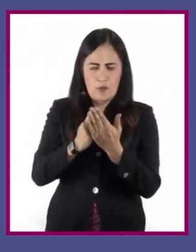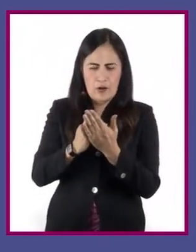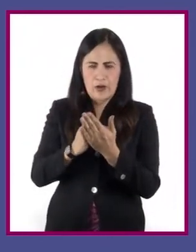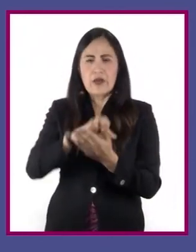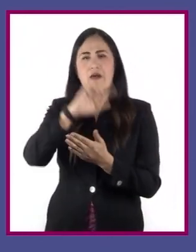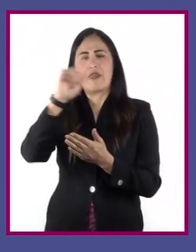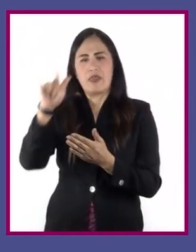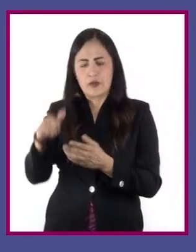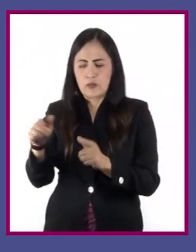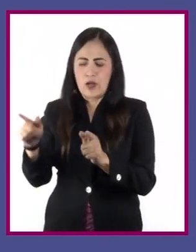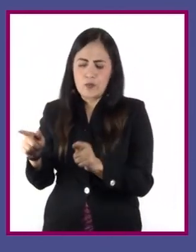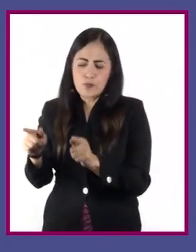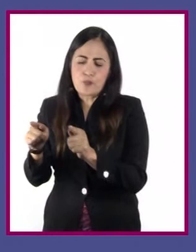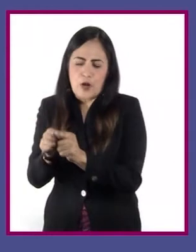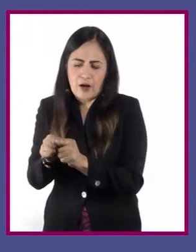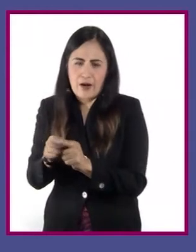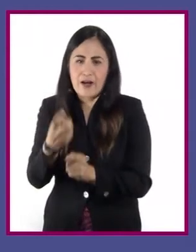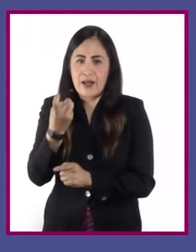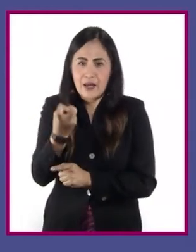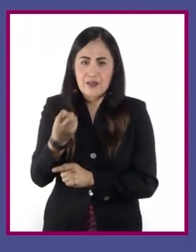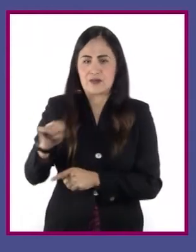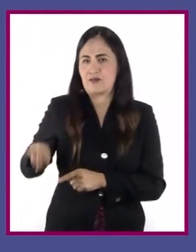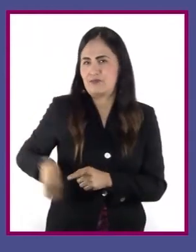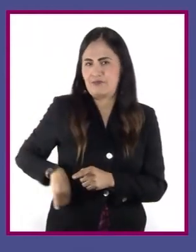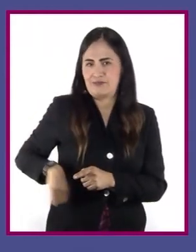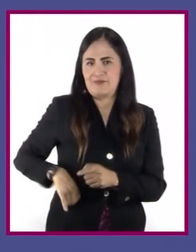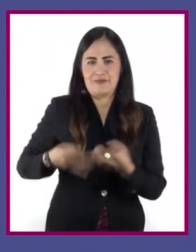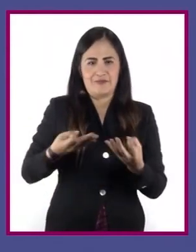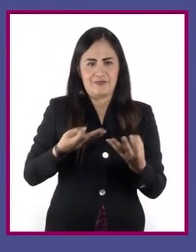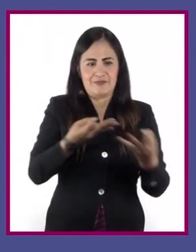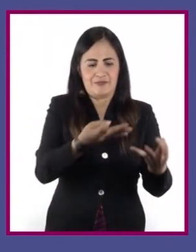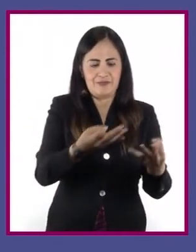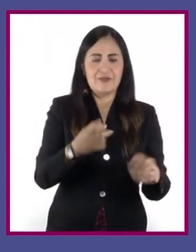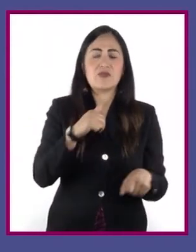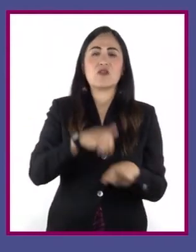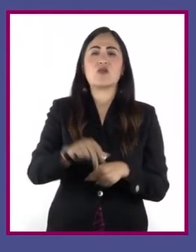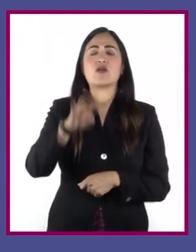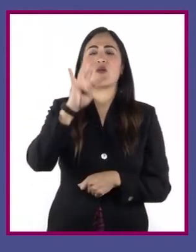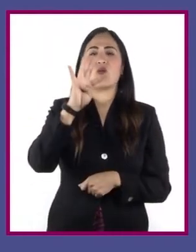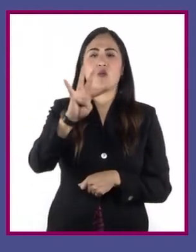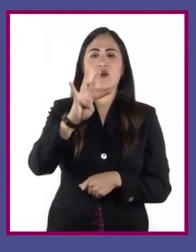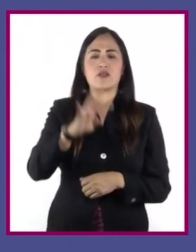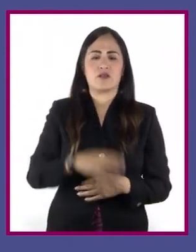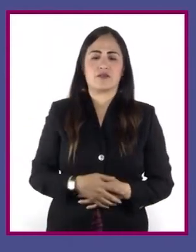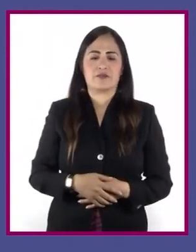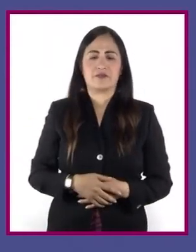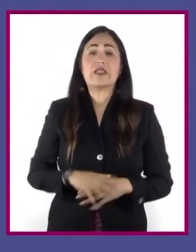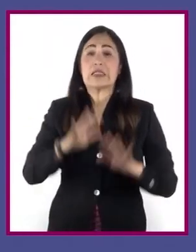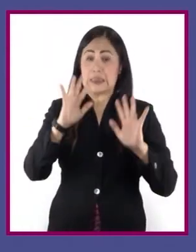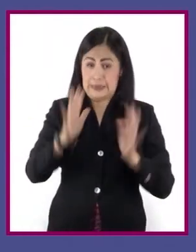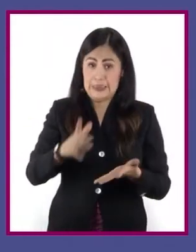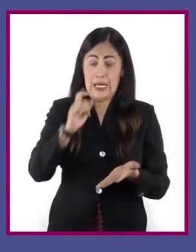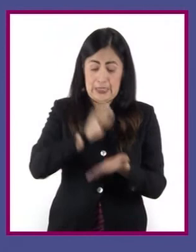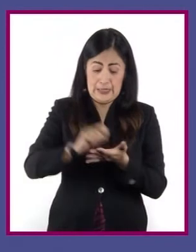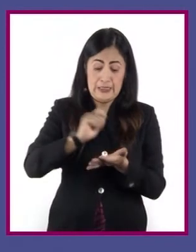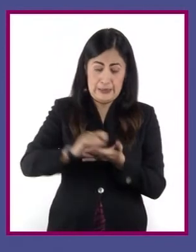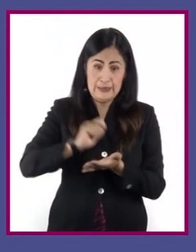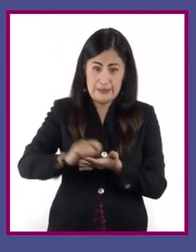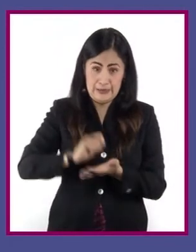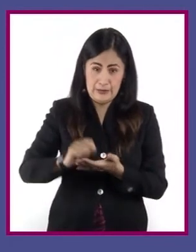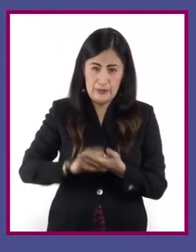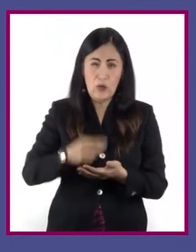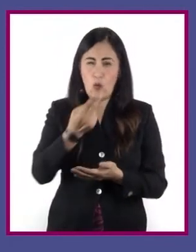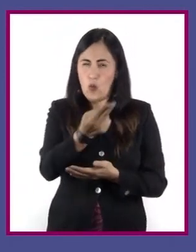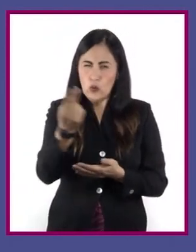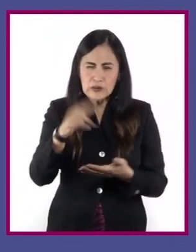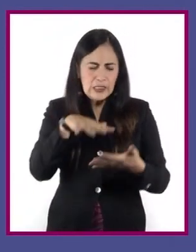que también sea interesante. 4. Después de hacer su borrador, no olviden leerlo